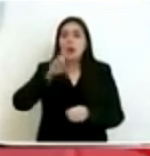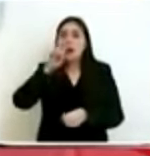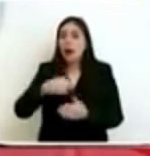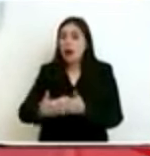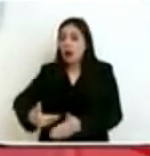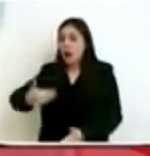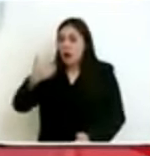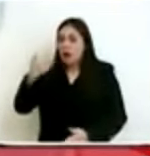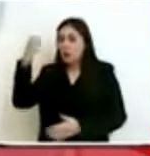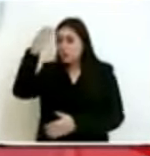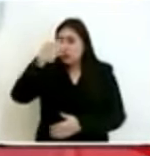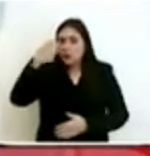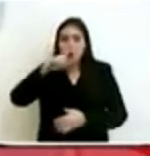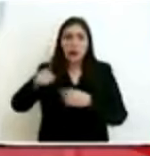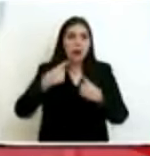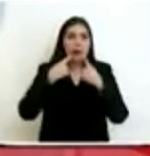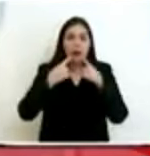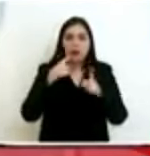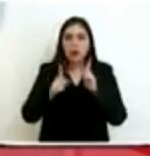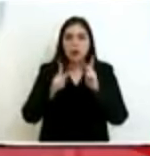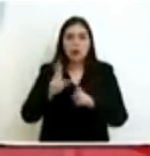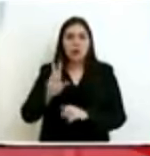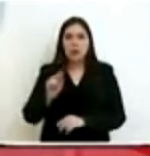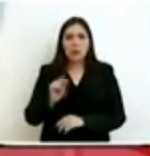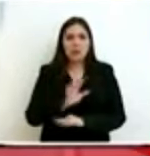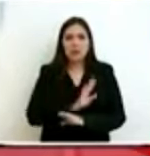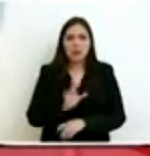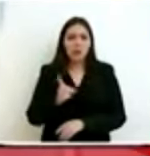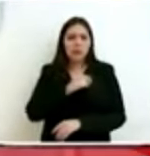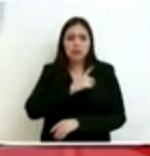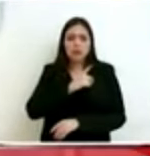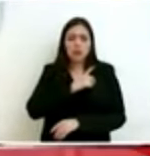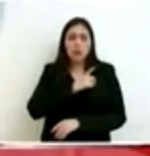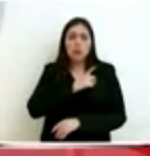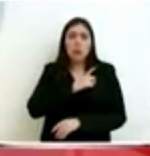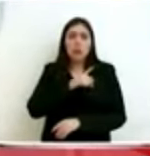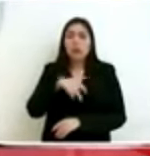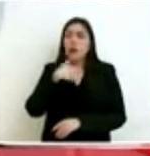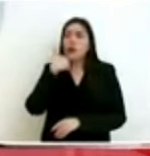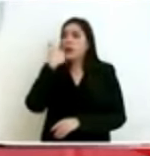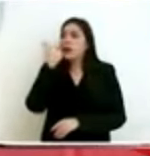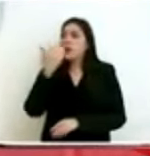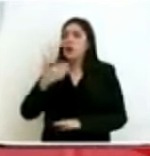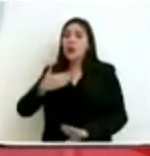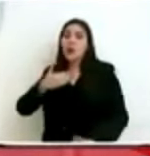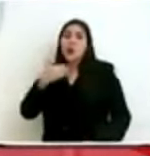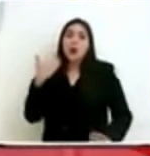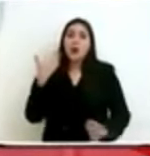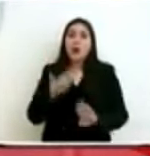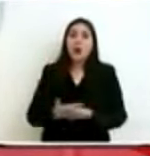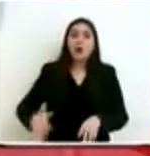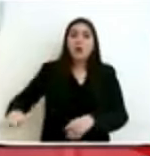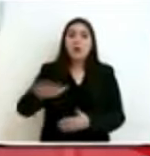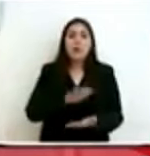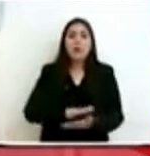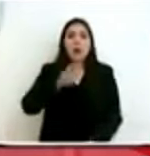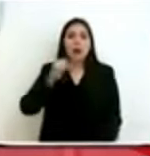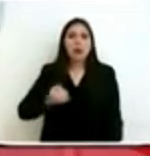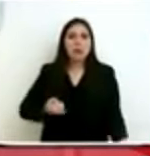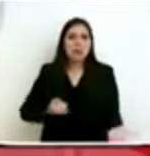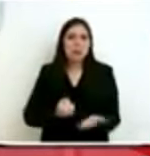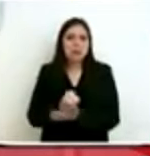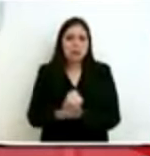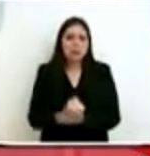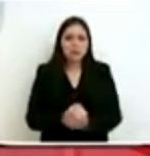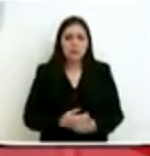dialogar, simplemente porque se decidió ir en contra de la mayoría. Vivimos en un